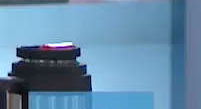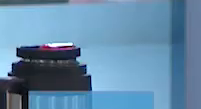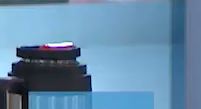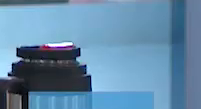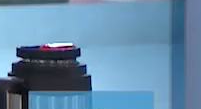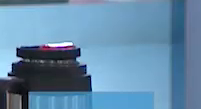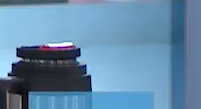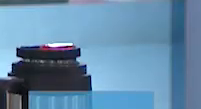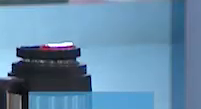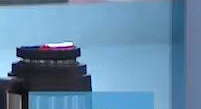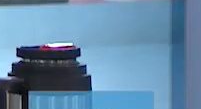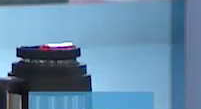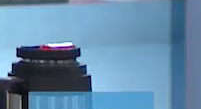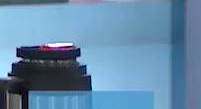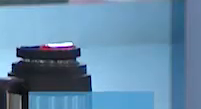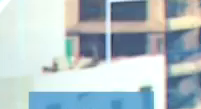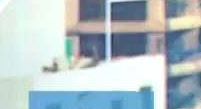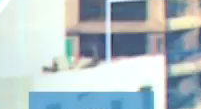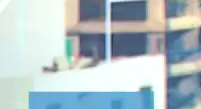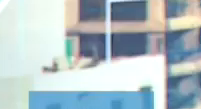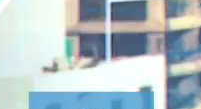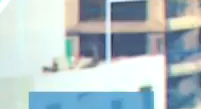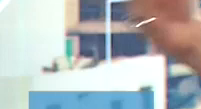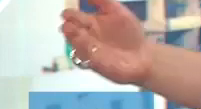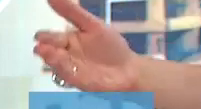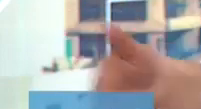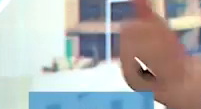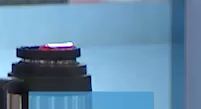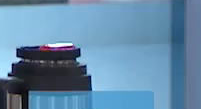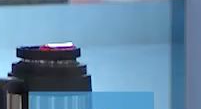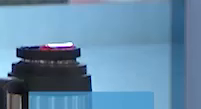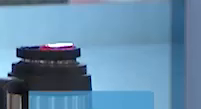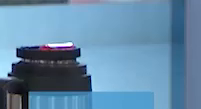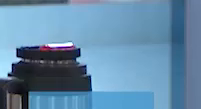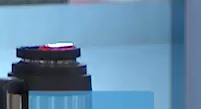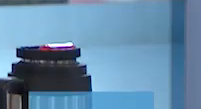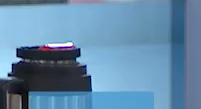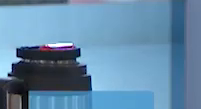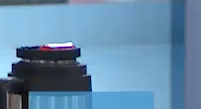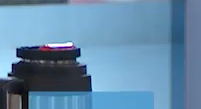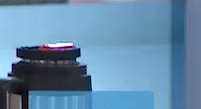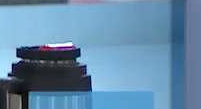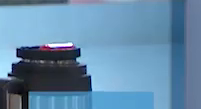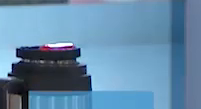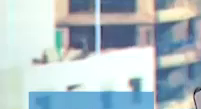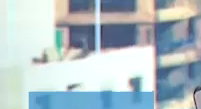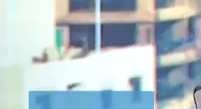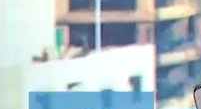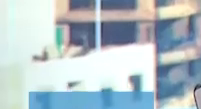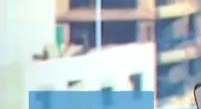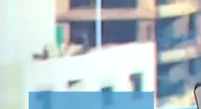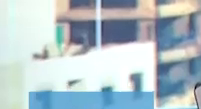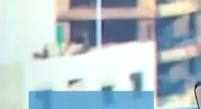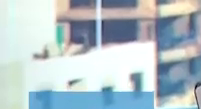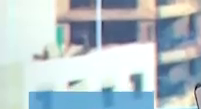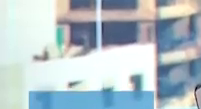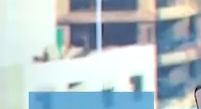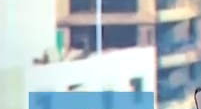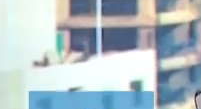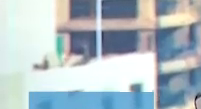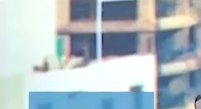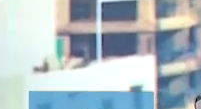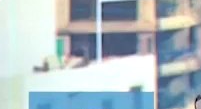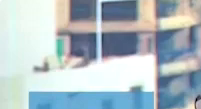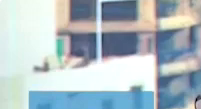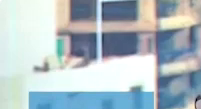¿no? Sí, sí, sí. Creo que algo este que mismo brilla discurso podría haber sido dicho con más entusiasmo, digamos. Claro, claro. Lo que decís, Lorena,